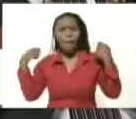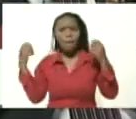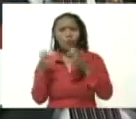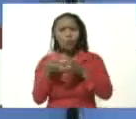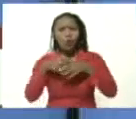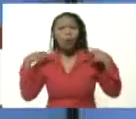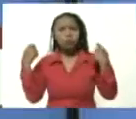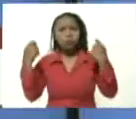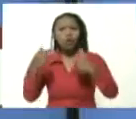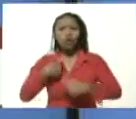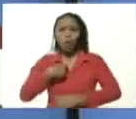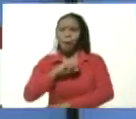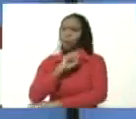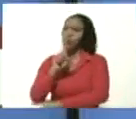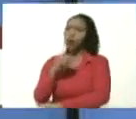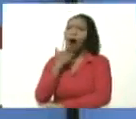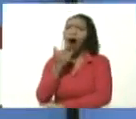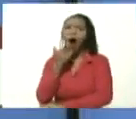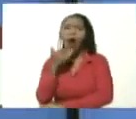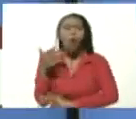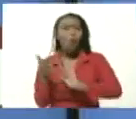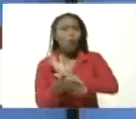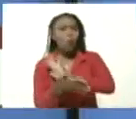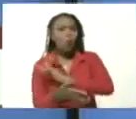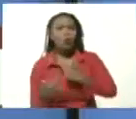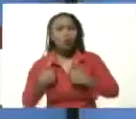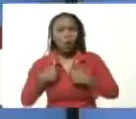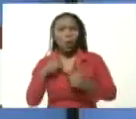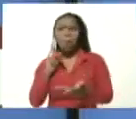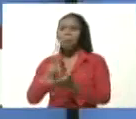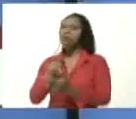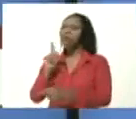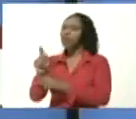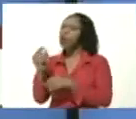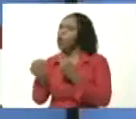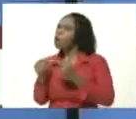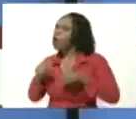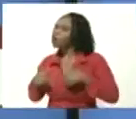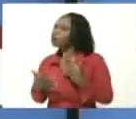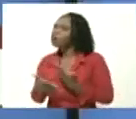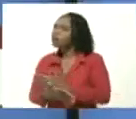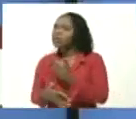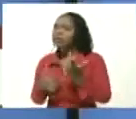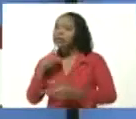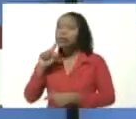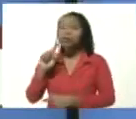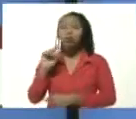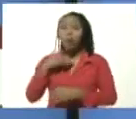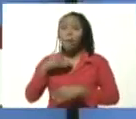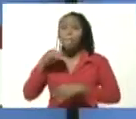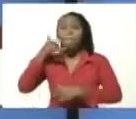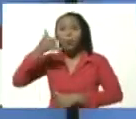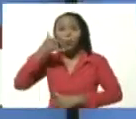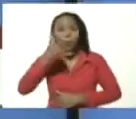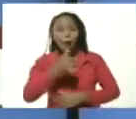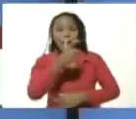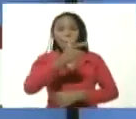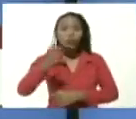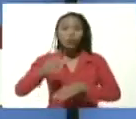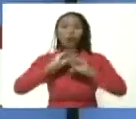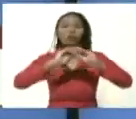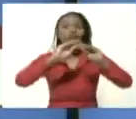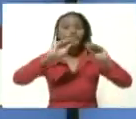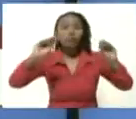Y yo pregunto, porque si algo, yo llego y pregunto, mira cómo estamos aquí, ayer, y uno llama a la gente, tenemos